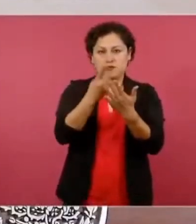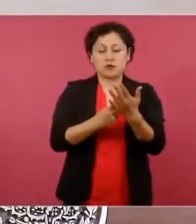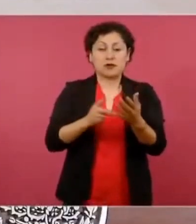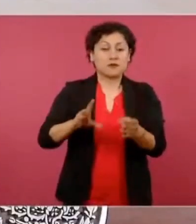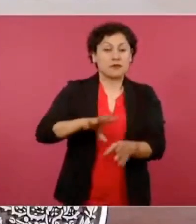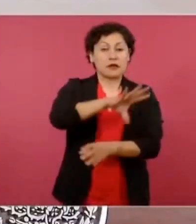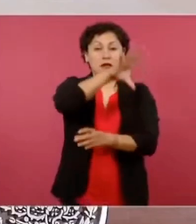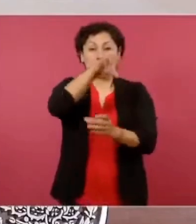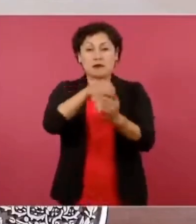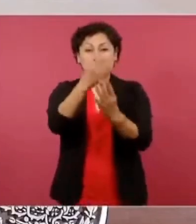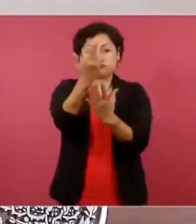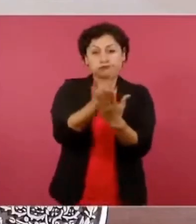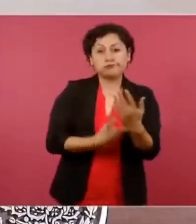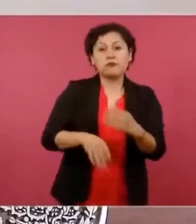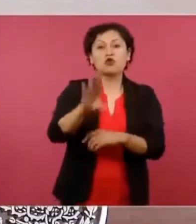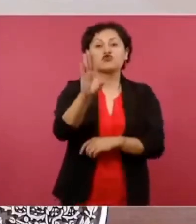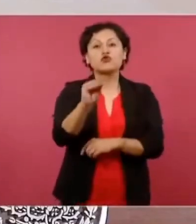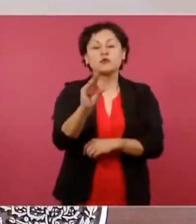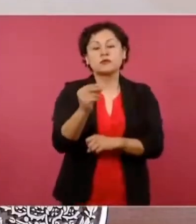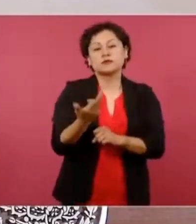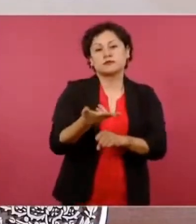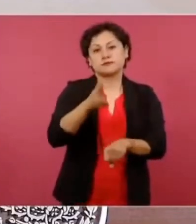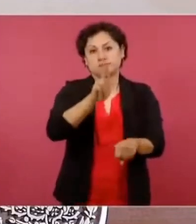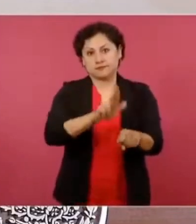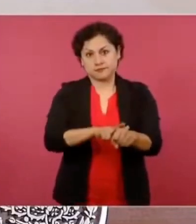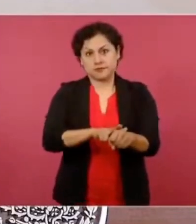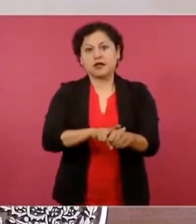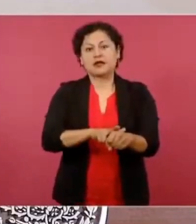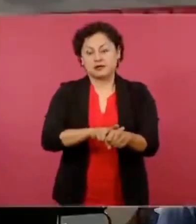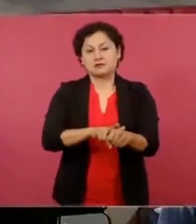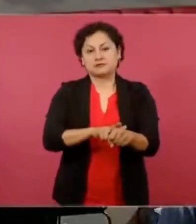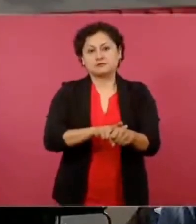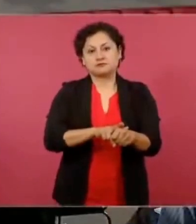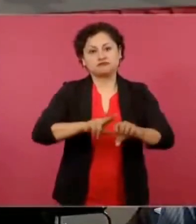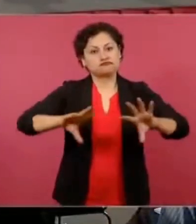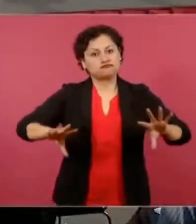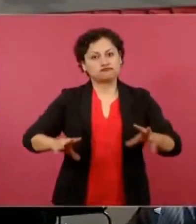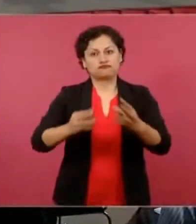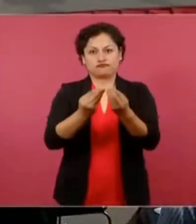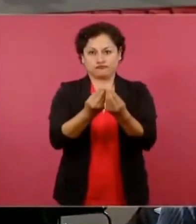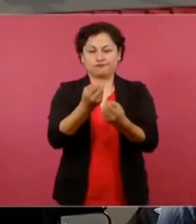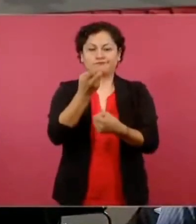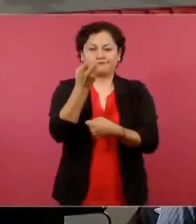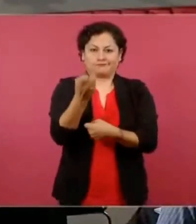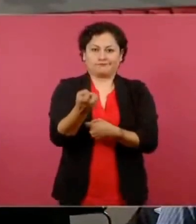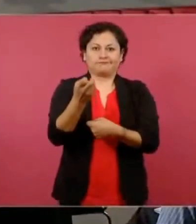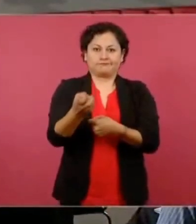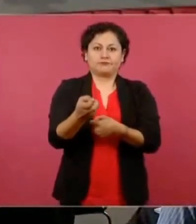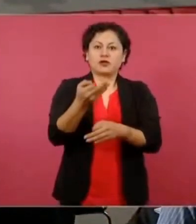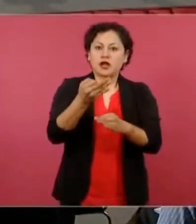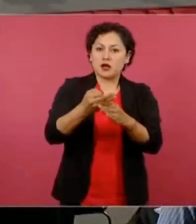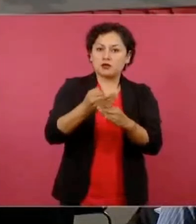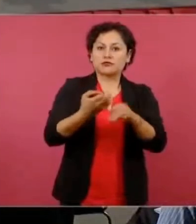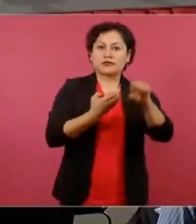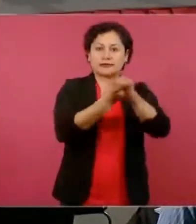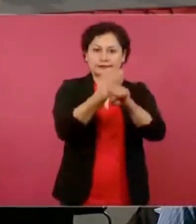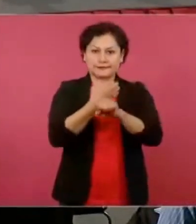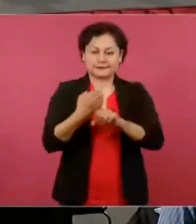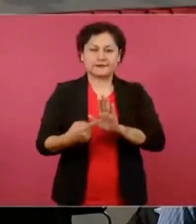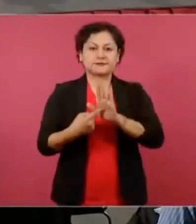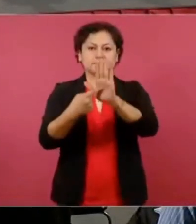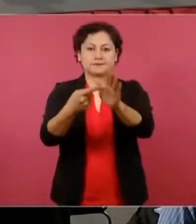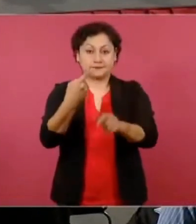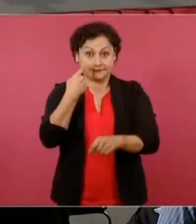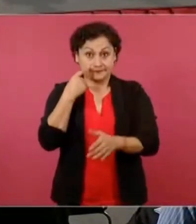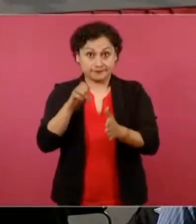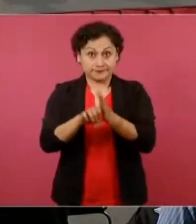hospitales adicionales a los que ya se tenían al inicio de la administración. Vamos viendo estado por estado. En Aguascalientes, por ejemplo,